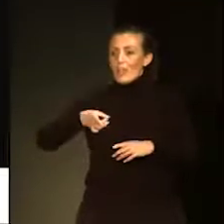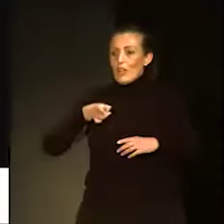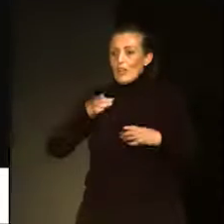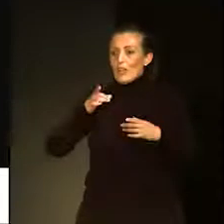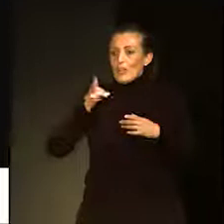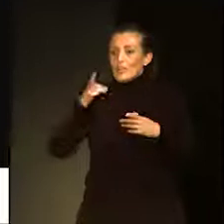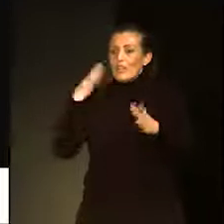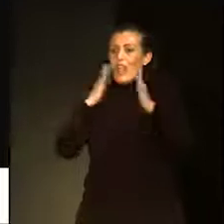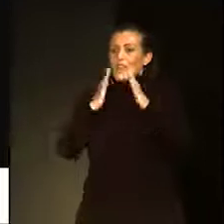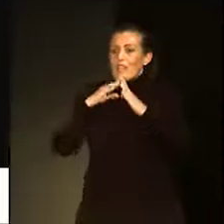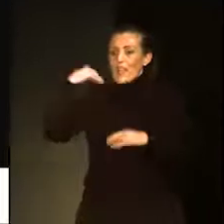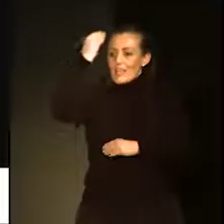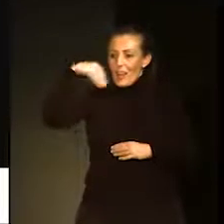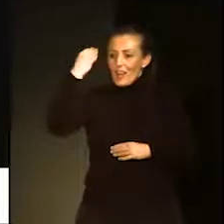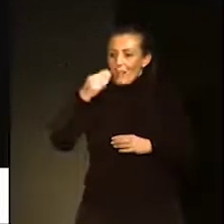de Casa Árabe,